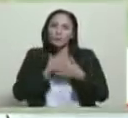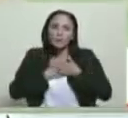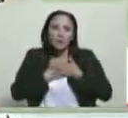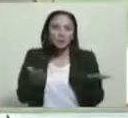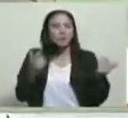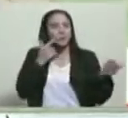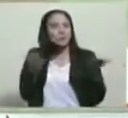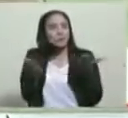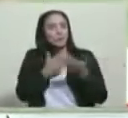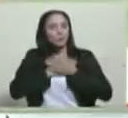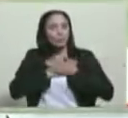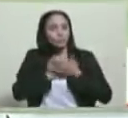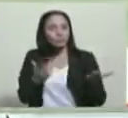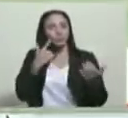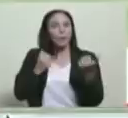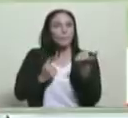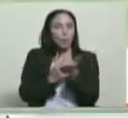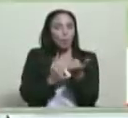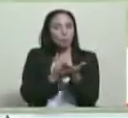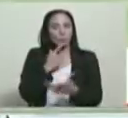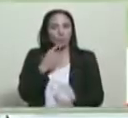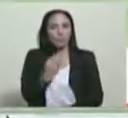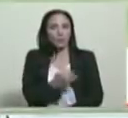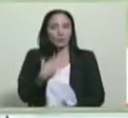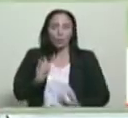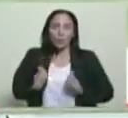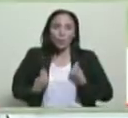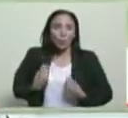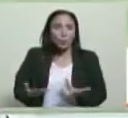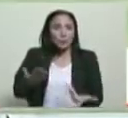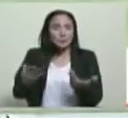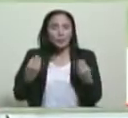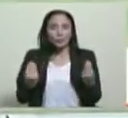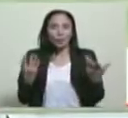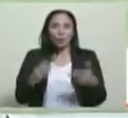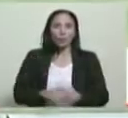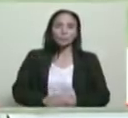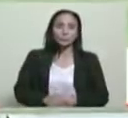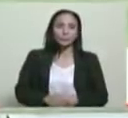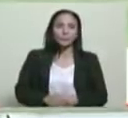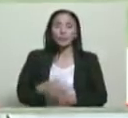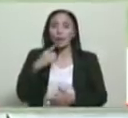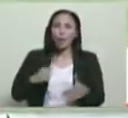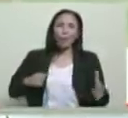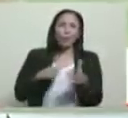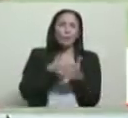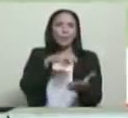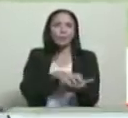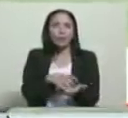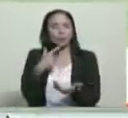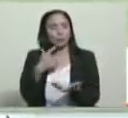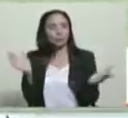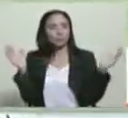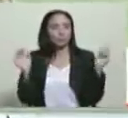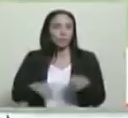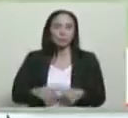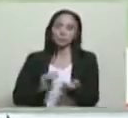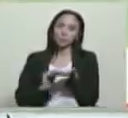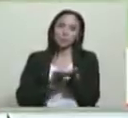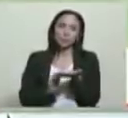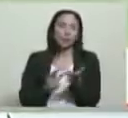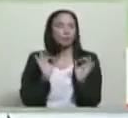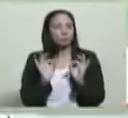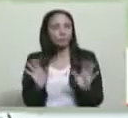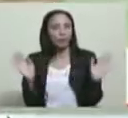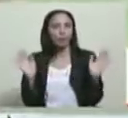ustedes, servir, servir de verdad. Es mi preocupación. Cuando a mí me tratan de dar un golpe de Estado, yo lo enfrento. Pa, pa,